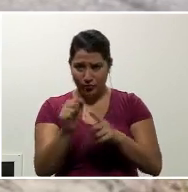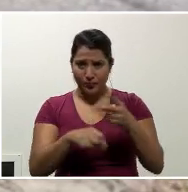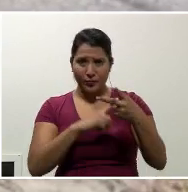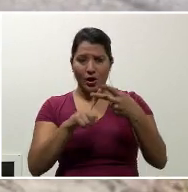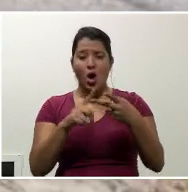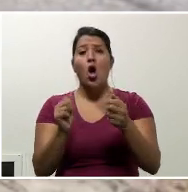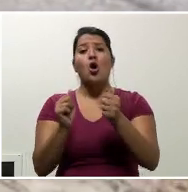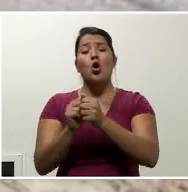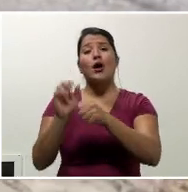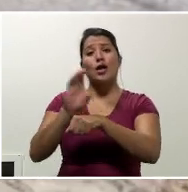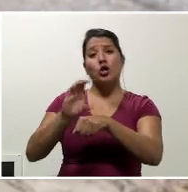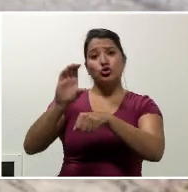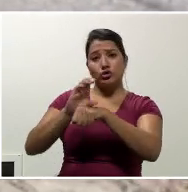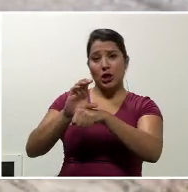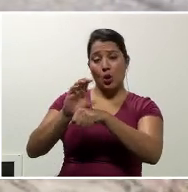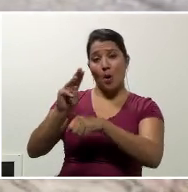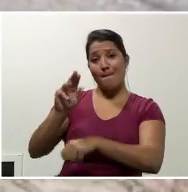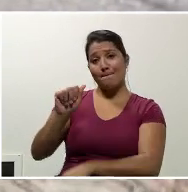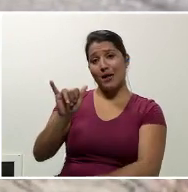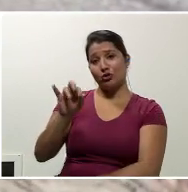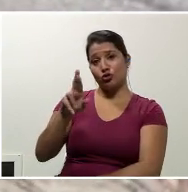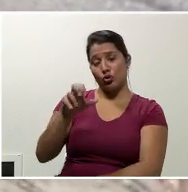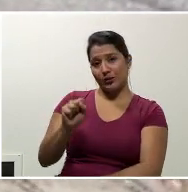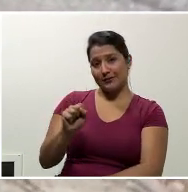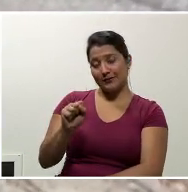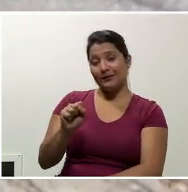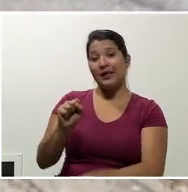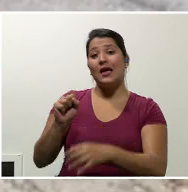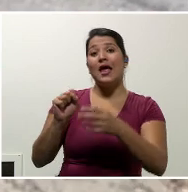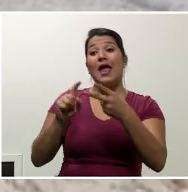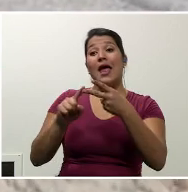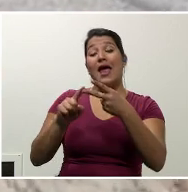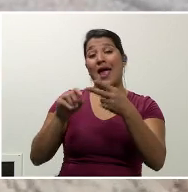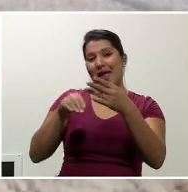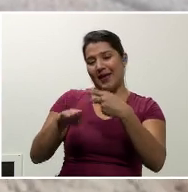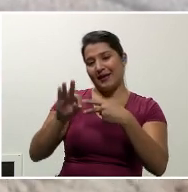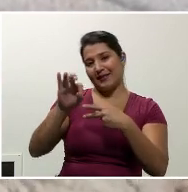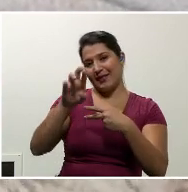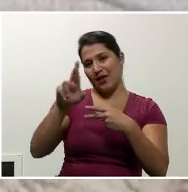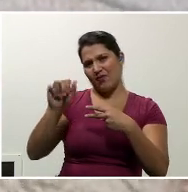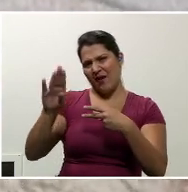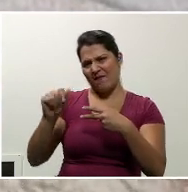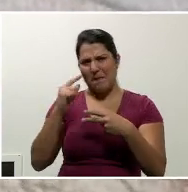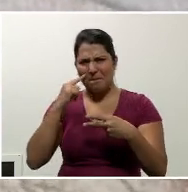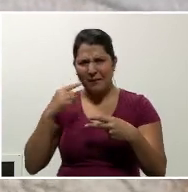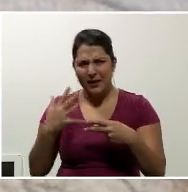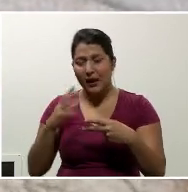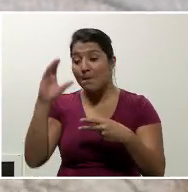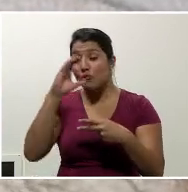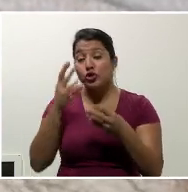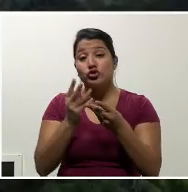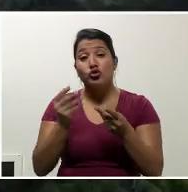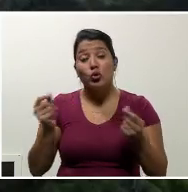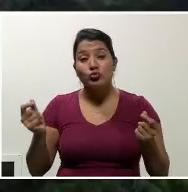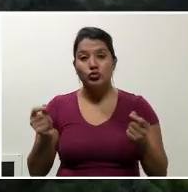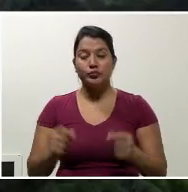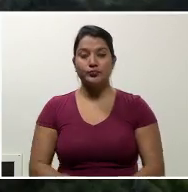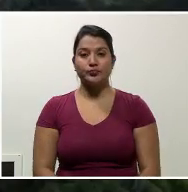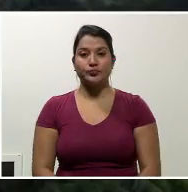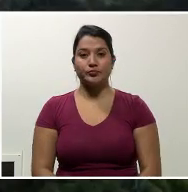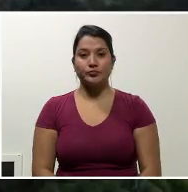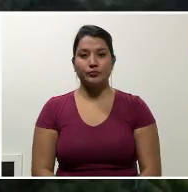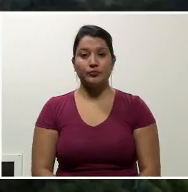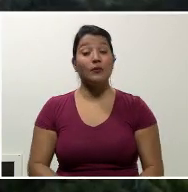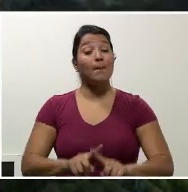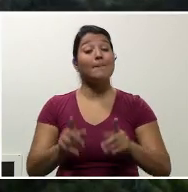Mayores Brorán en Térraba nos reunimos para buscar soluciones pacíficas a los diferentes hechos. Sin